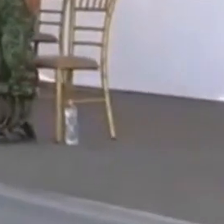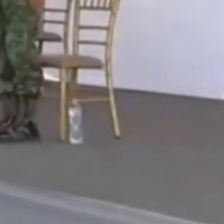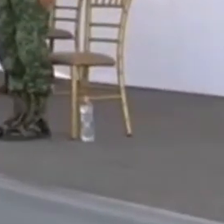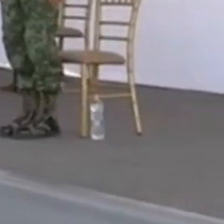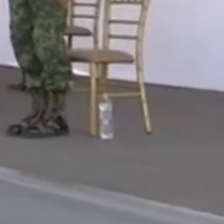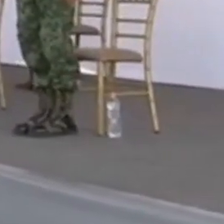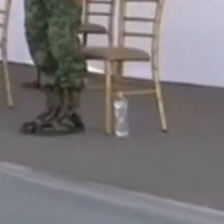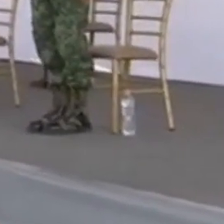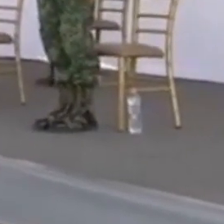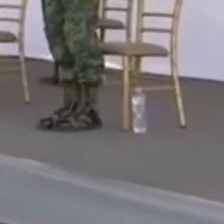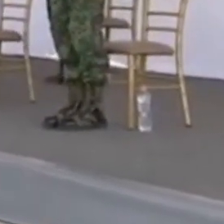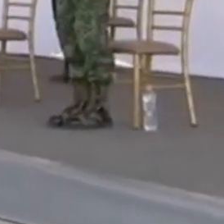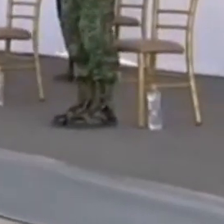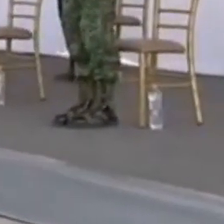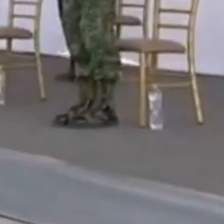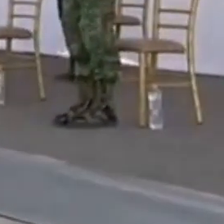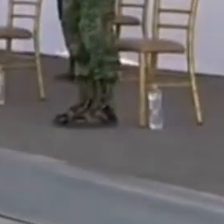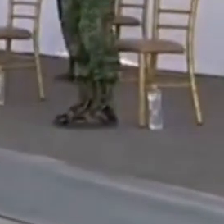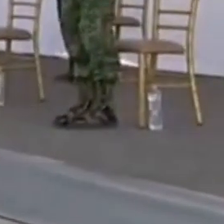¿Estoy al aire?